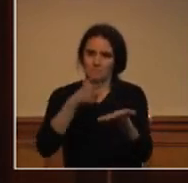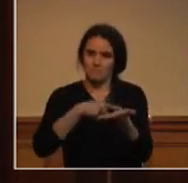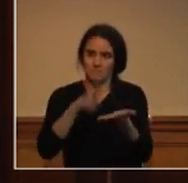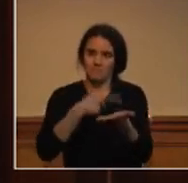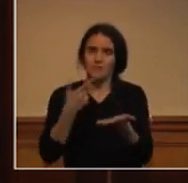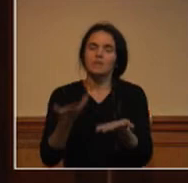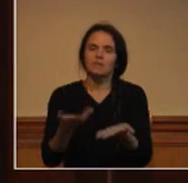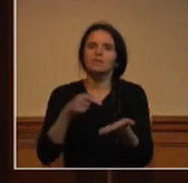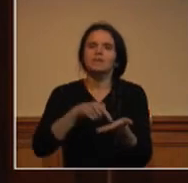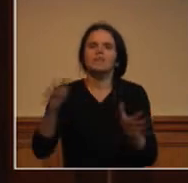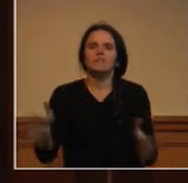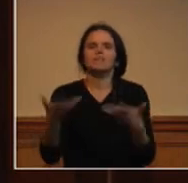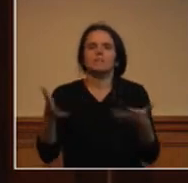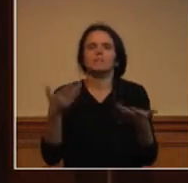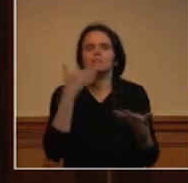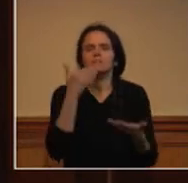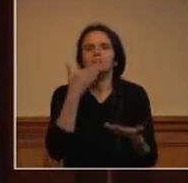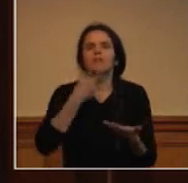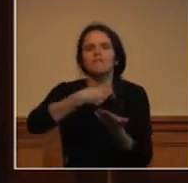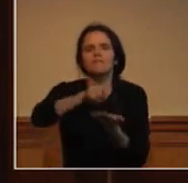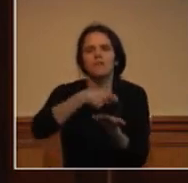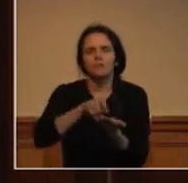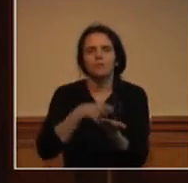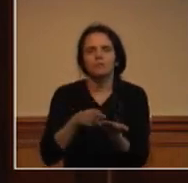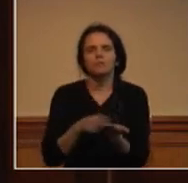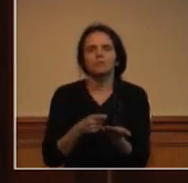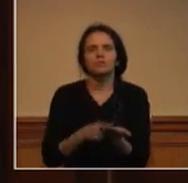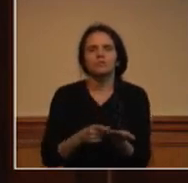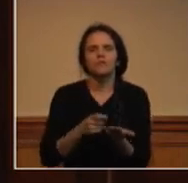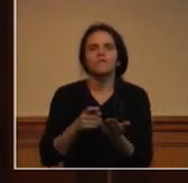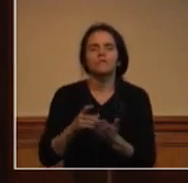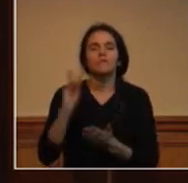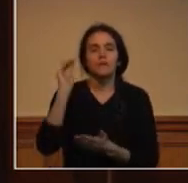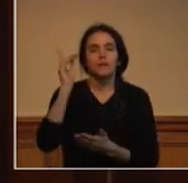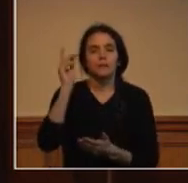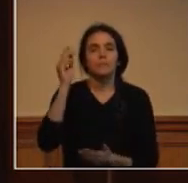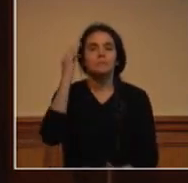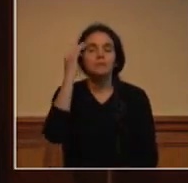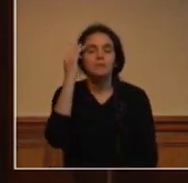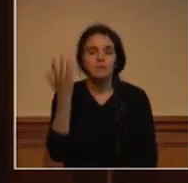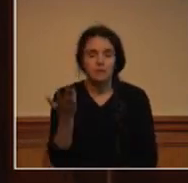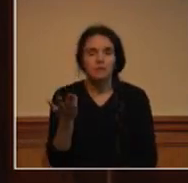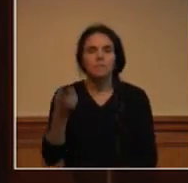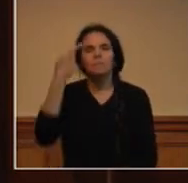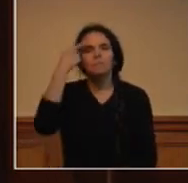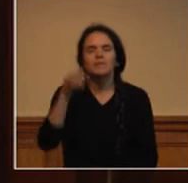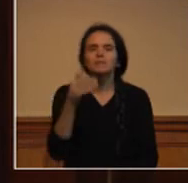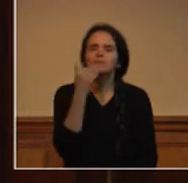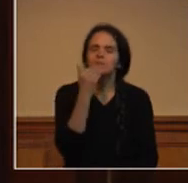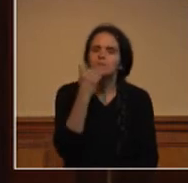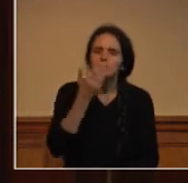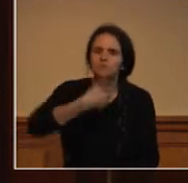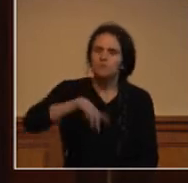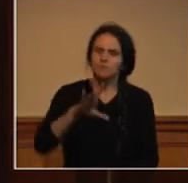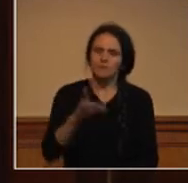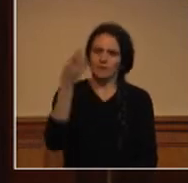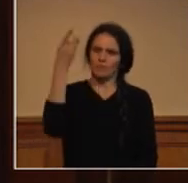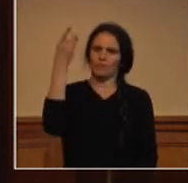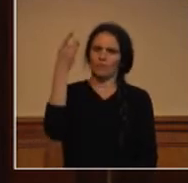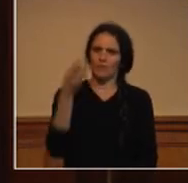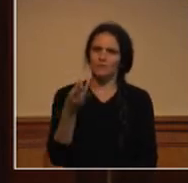orientado a la estimulación, a la evaluación en discapacidad intelectual. Pero además nos dimos cuenta de algo